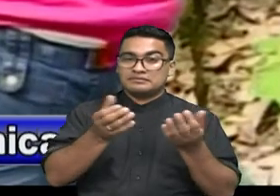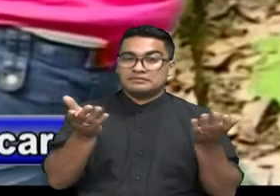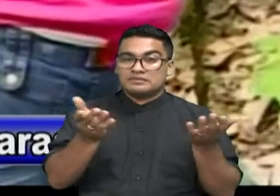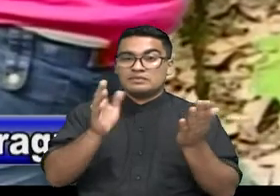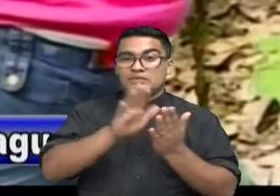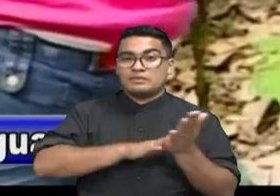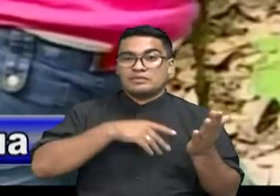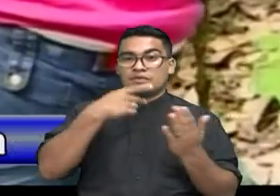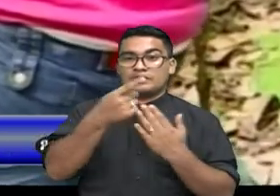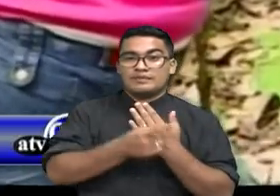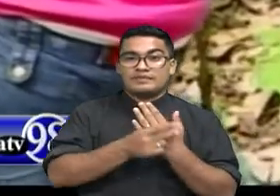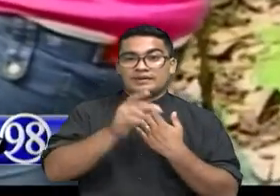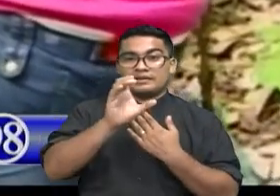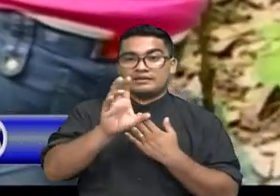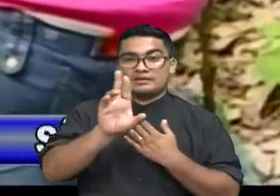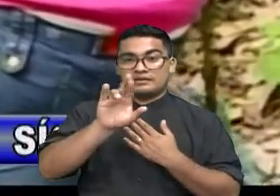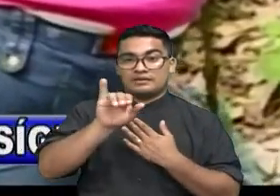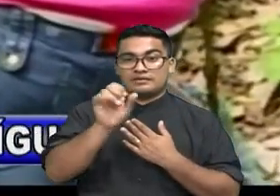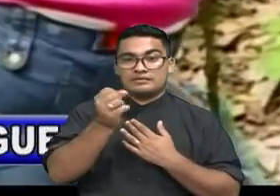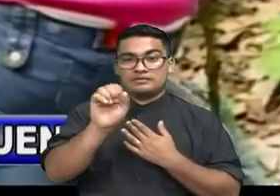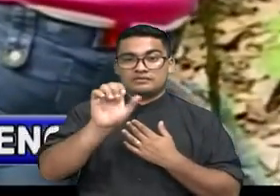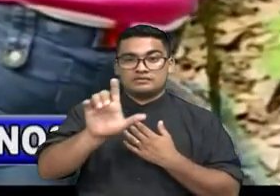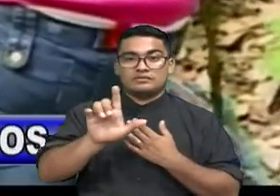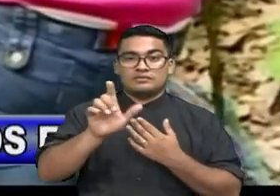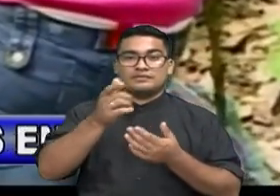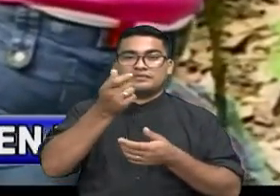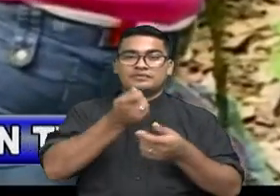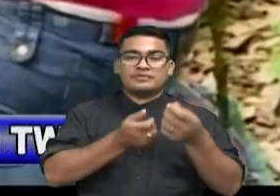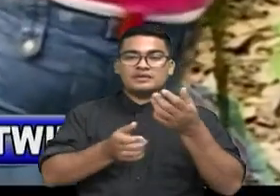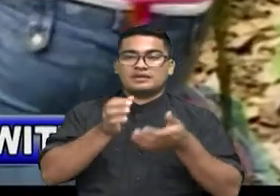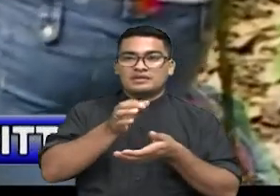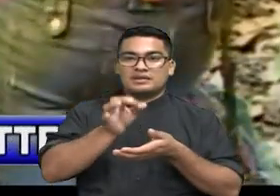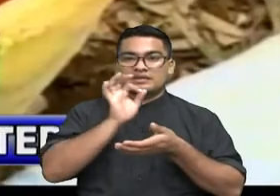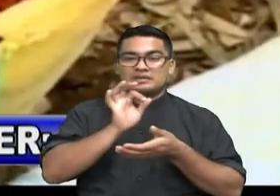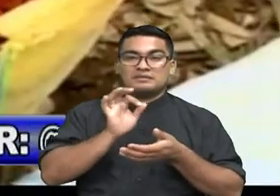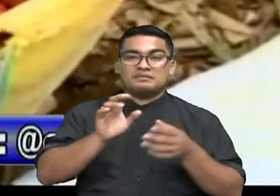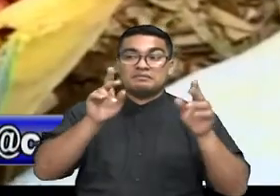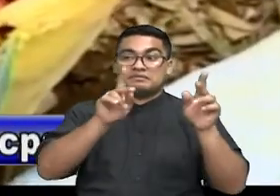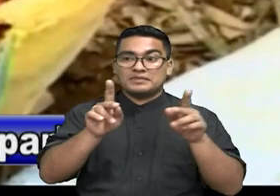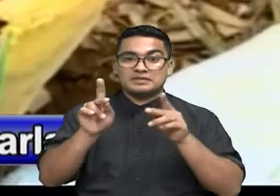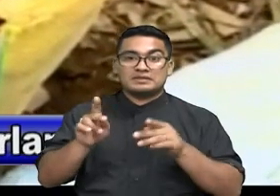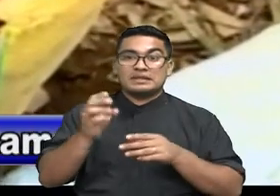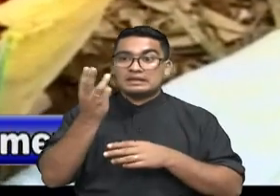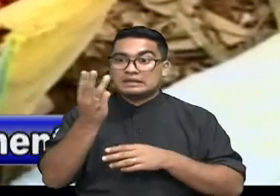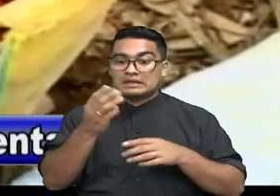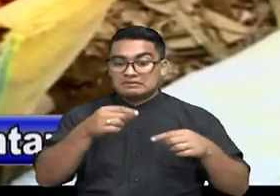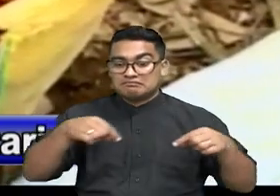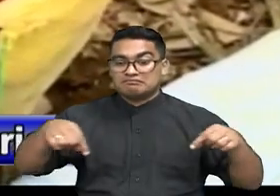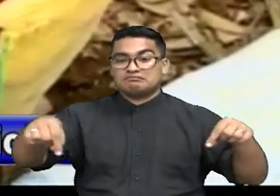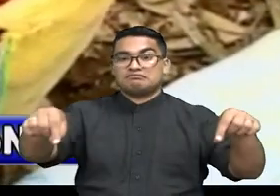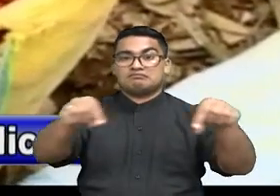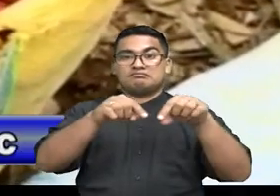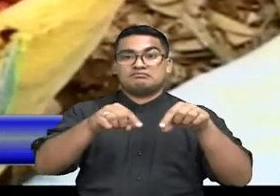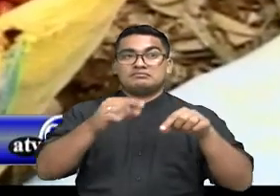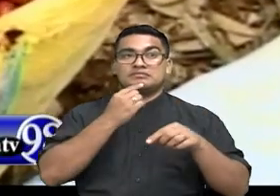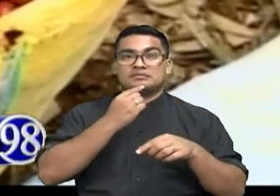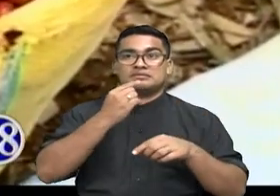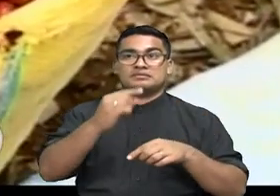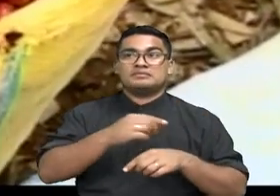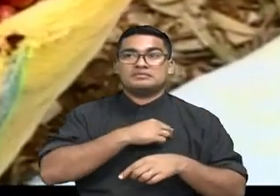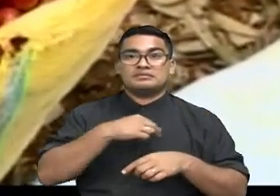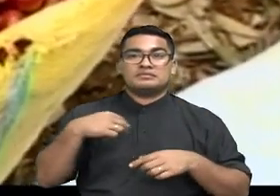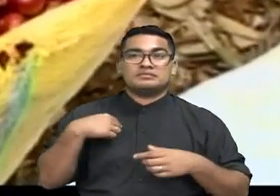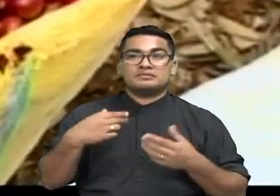programa Crisol Café, que ha estado dirigido al productor de tres manzanas, ha impactado